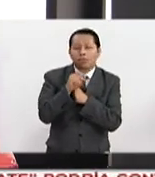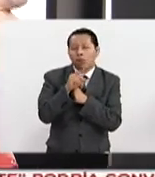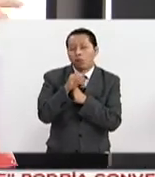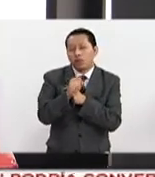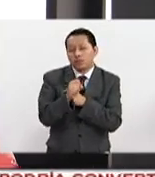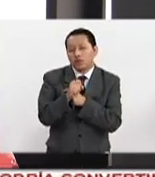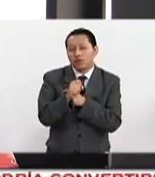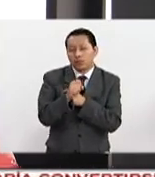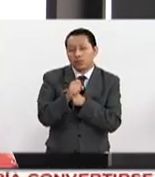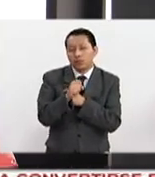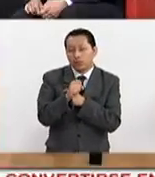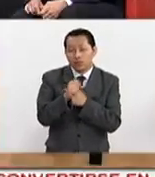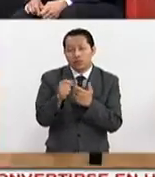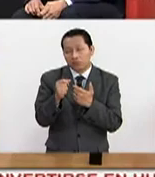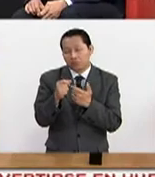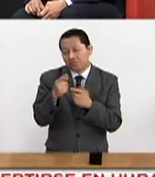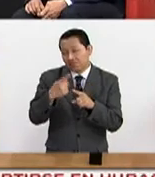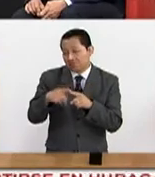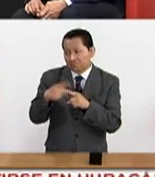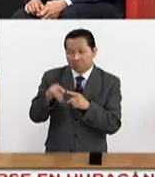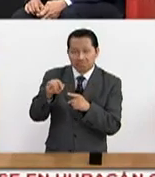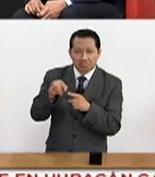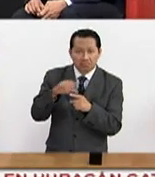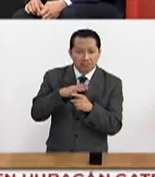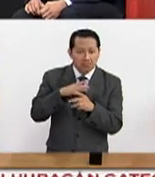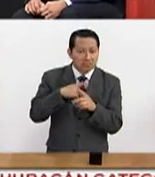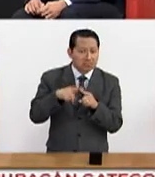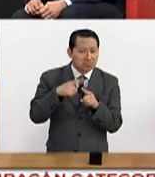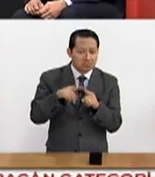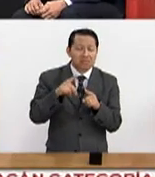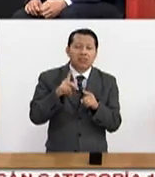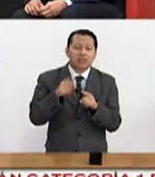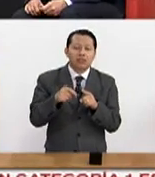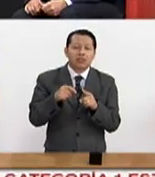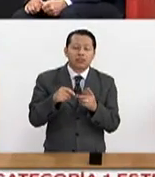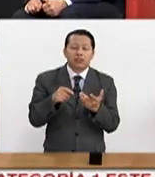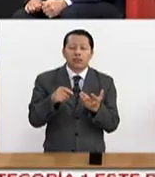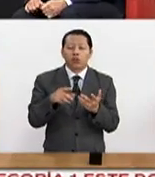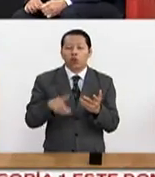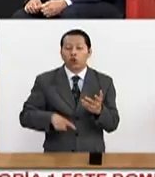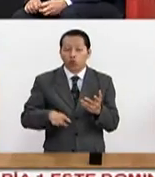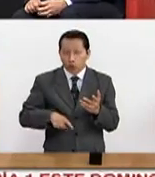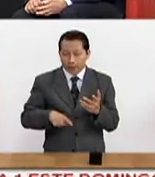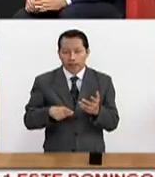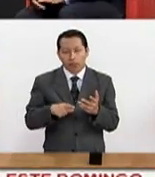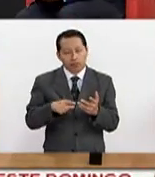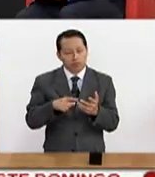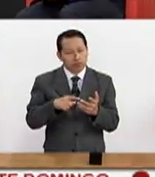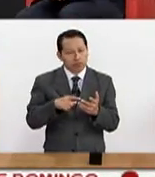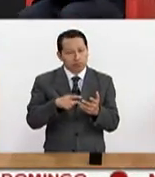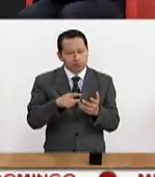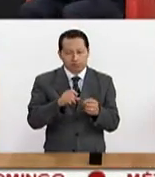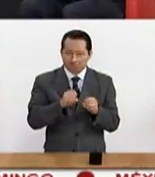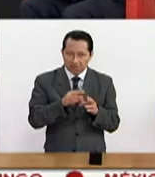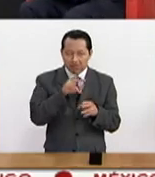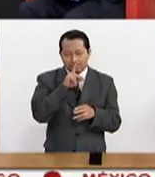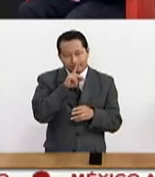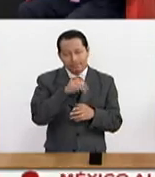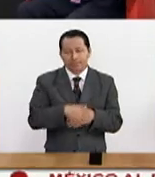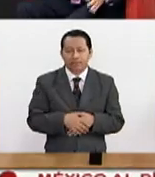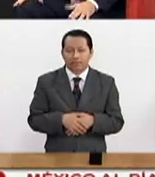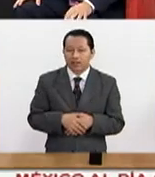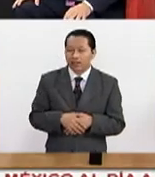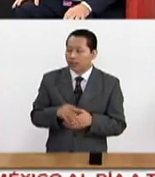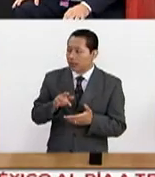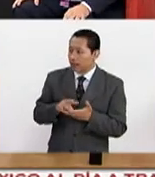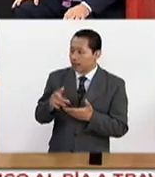pues, exacto, en fin. la misma alcaldesa, pues es muy difícil que el gobierno ceda algo. Claro. Bueno, pues te agradecemos mucho, Emerson.